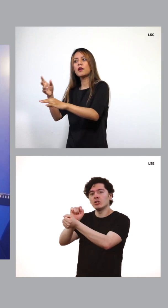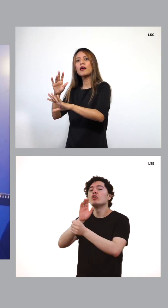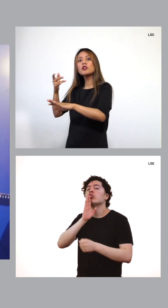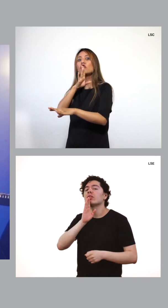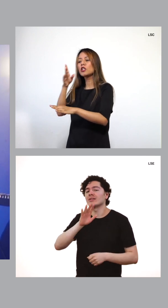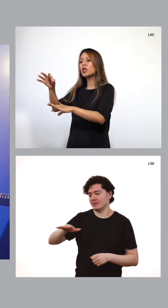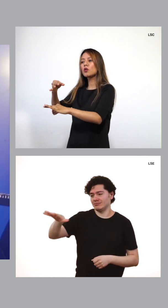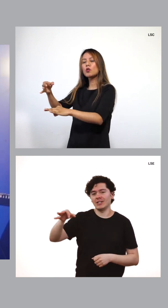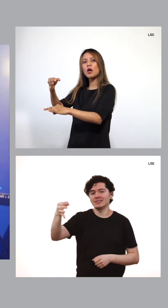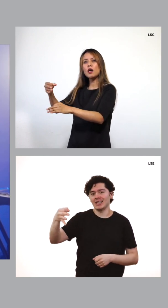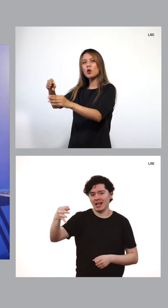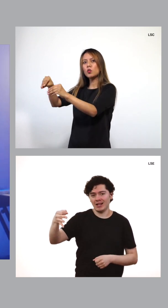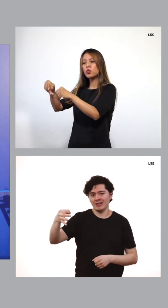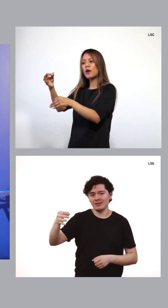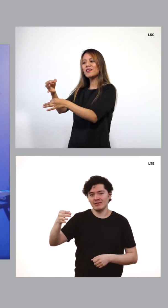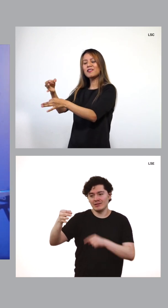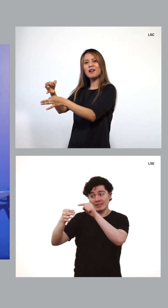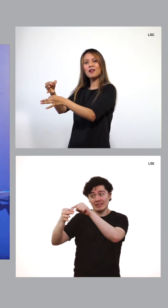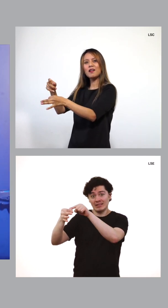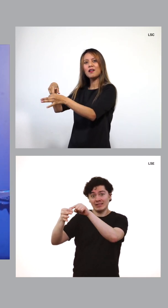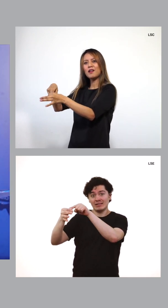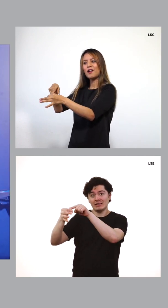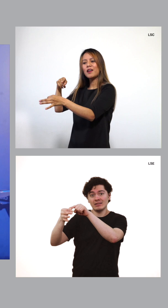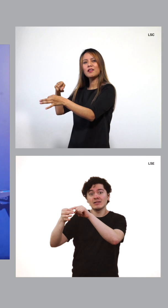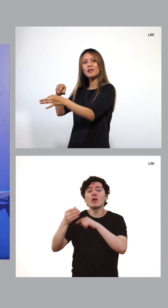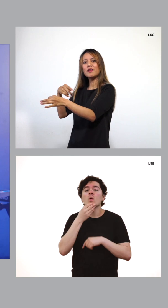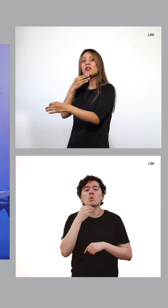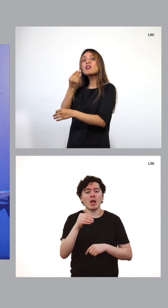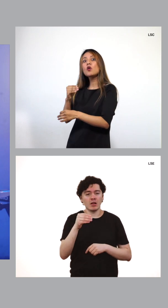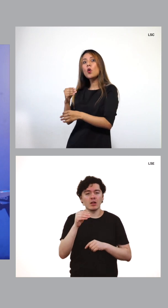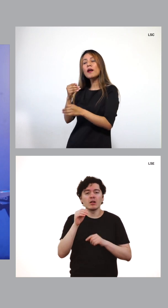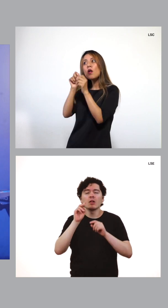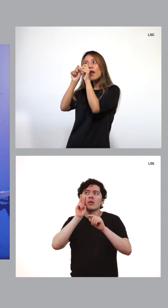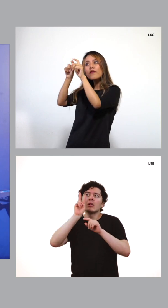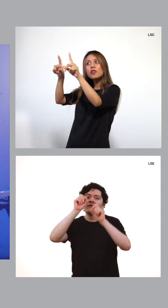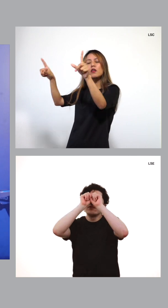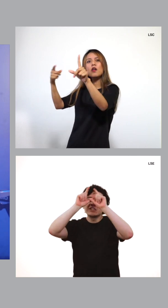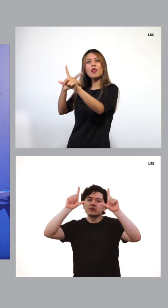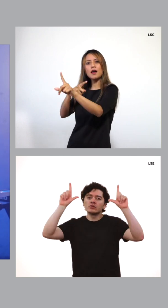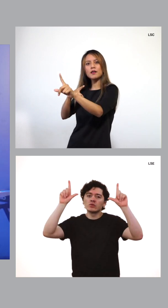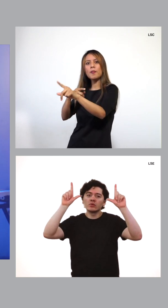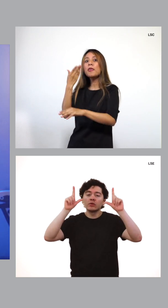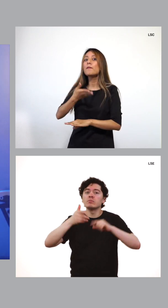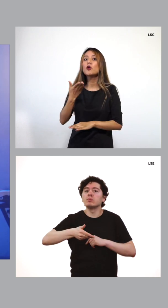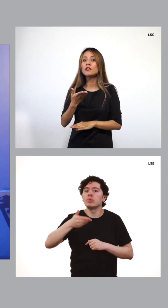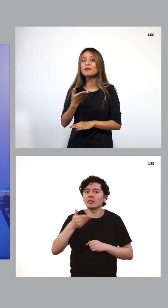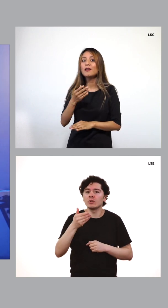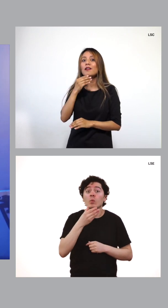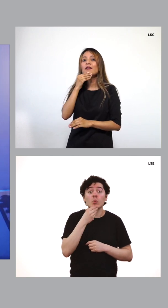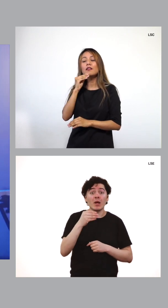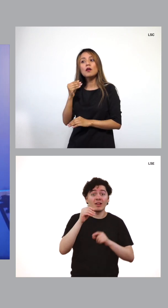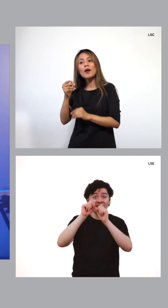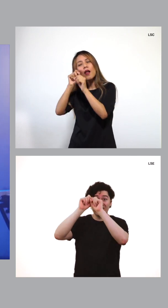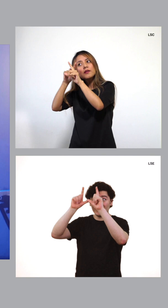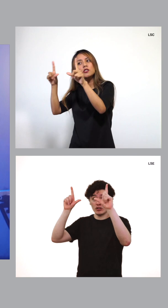pudra y se muera solo. Y en ese momento, en aquella isla, Juan tiene una visión. Y esto es muy importante, que seas consciente de la visión que Juan